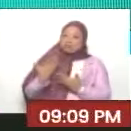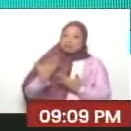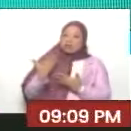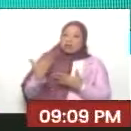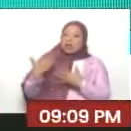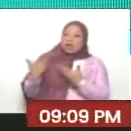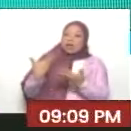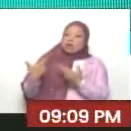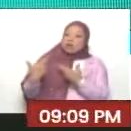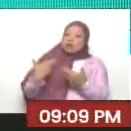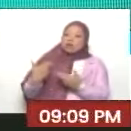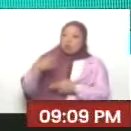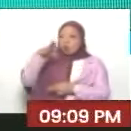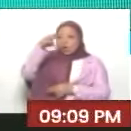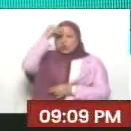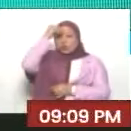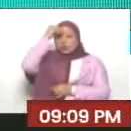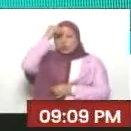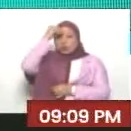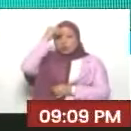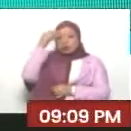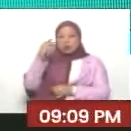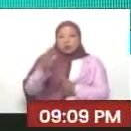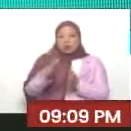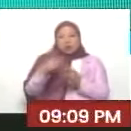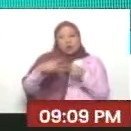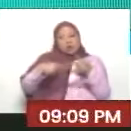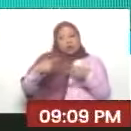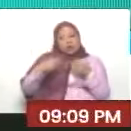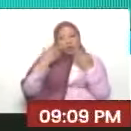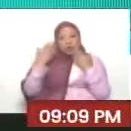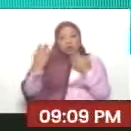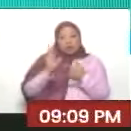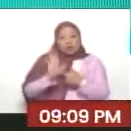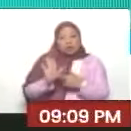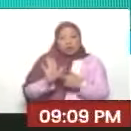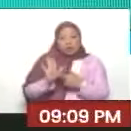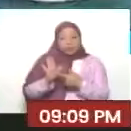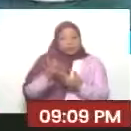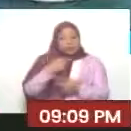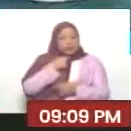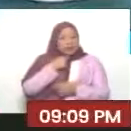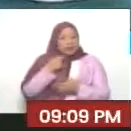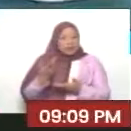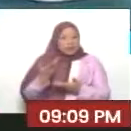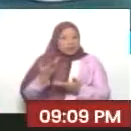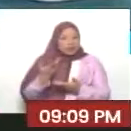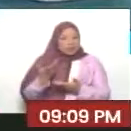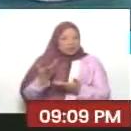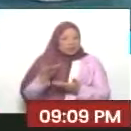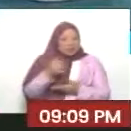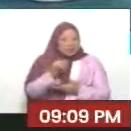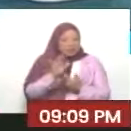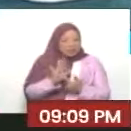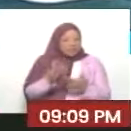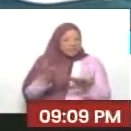ese intercambio de saberes. ¿Qué traes tú en la mano ahí que te veo ahí con ganas de mostrar? Bueno, ¿qué traes este ahí? Es